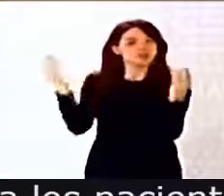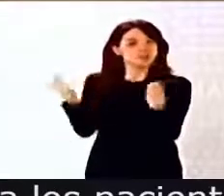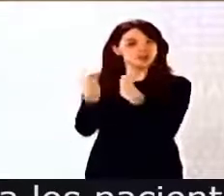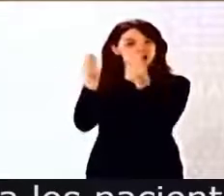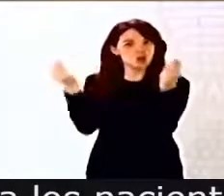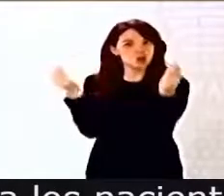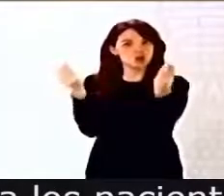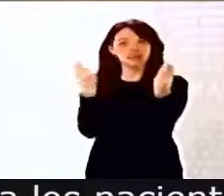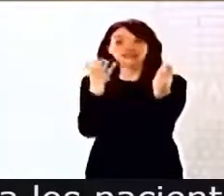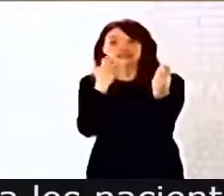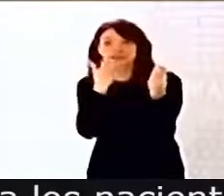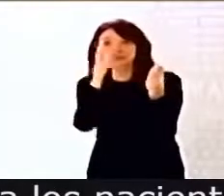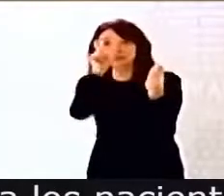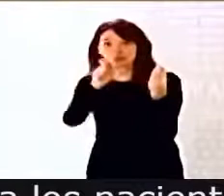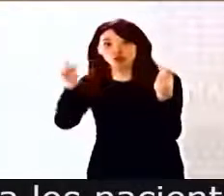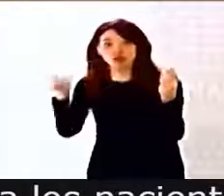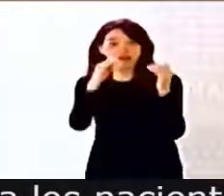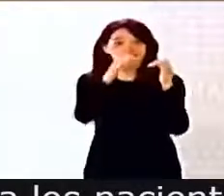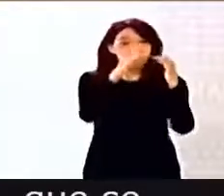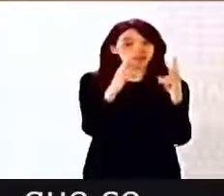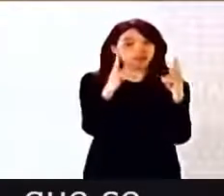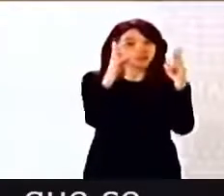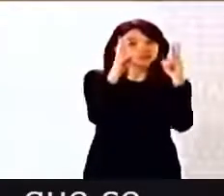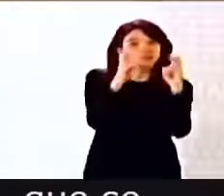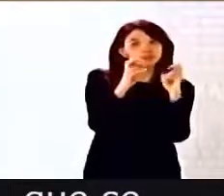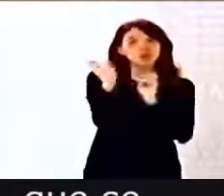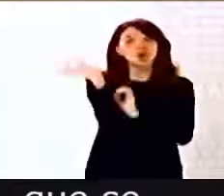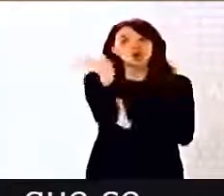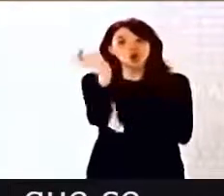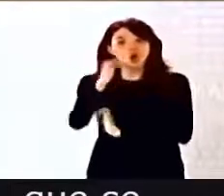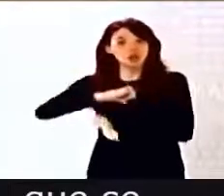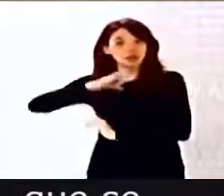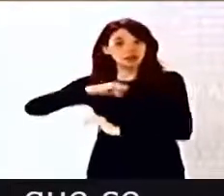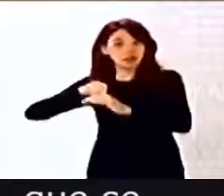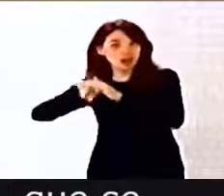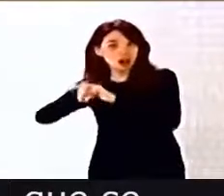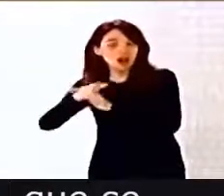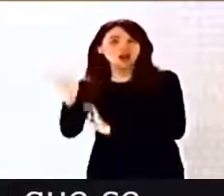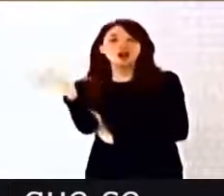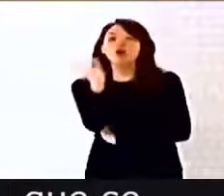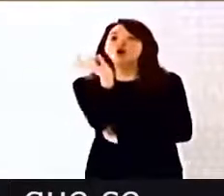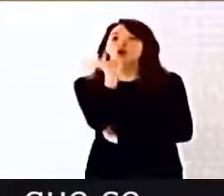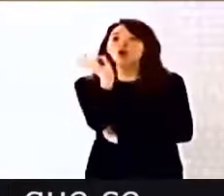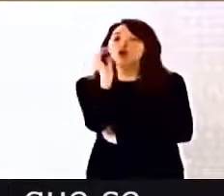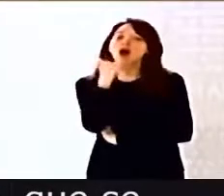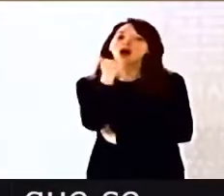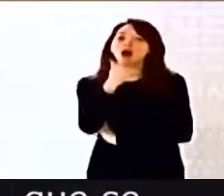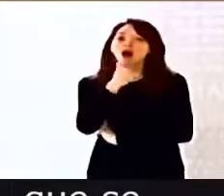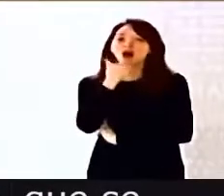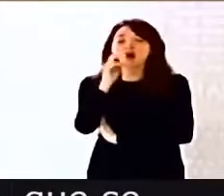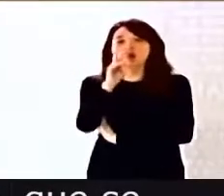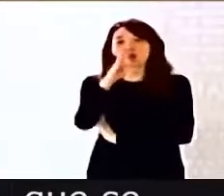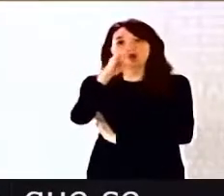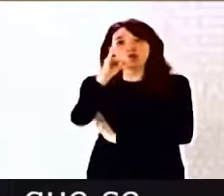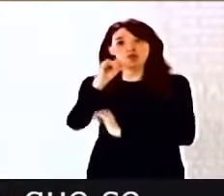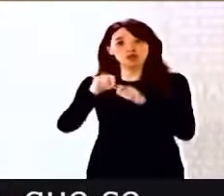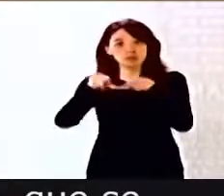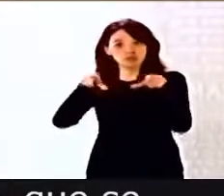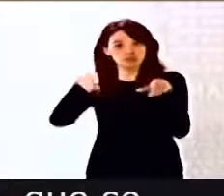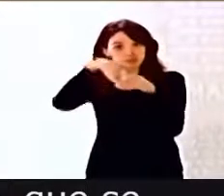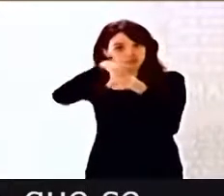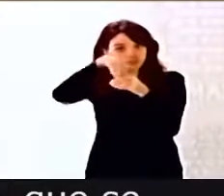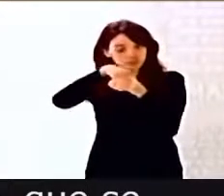domiciliario, que se encuentran en alguna de nuestras camas hospitalarias o que se encuentran en alguna de nuestras camas de unidades de cuidados